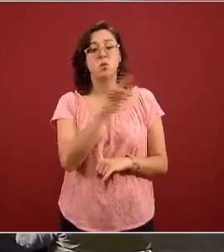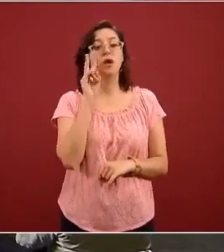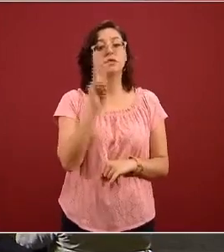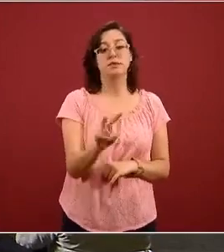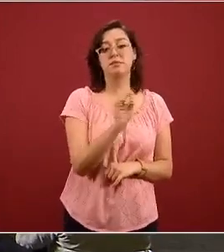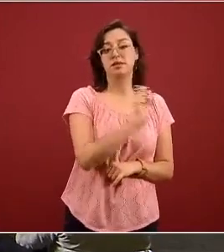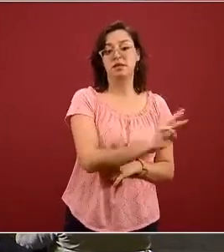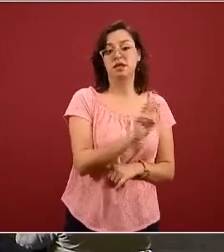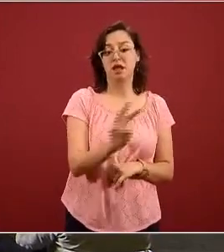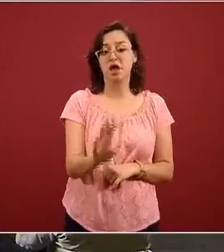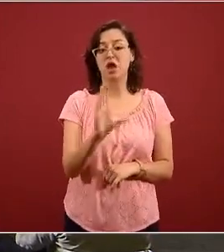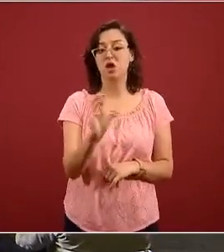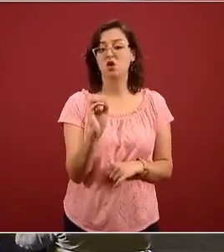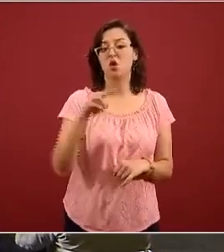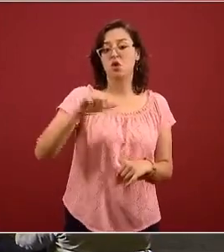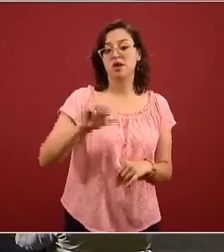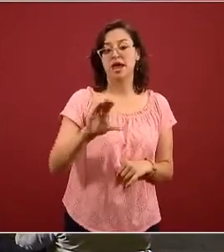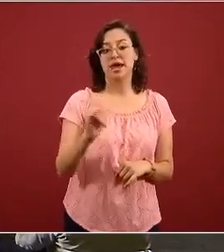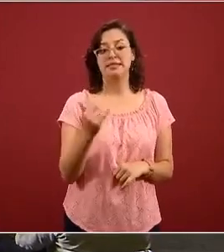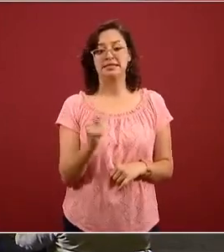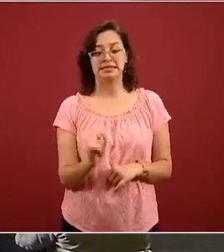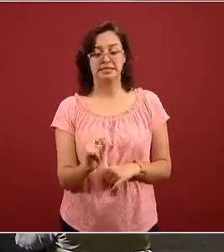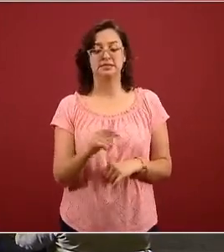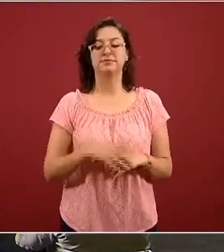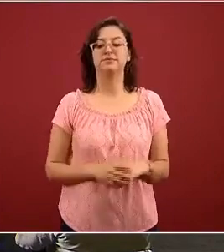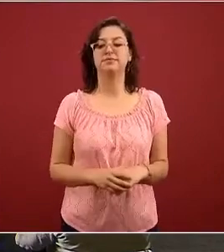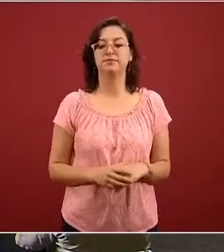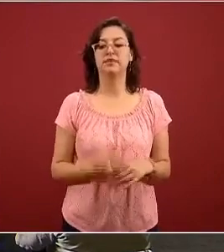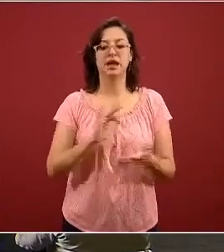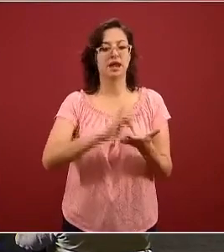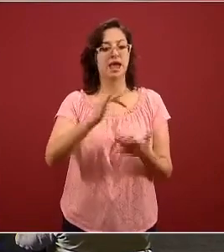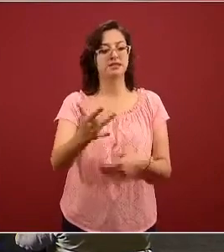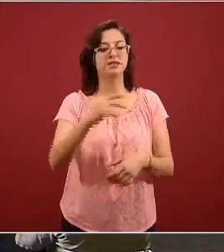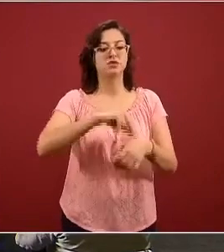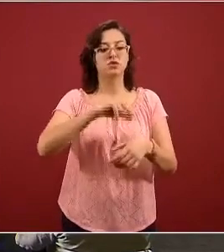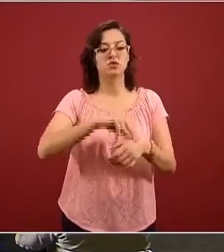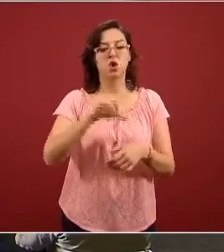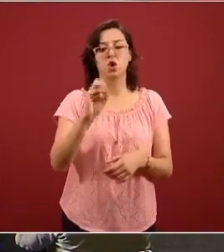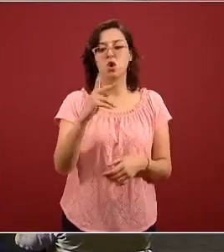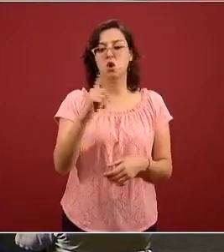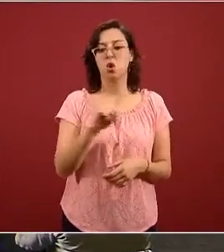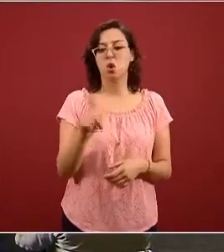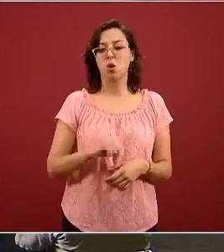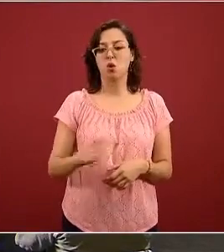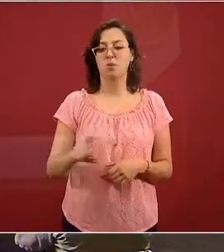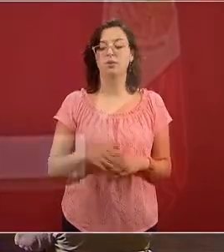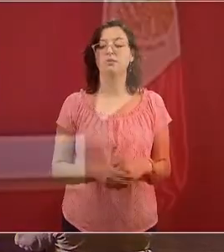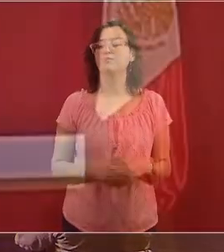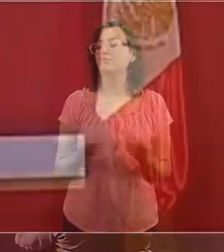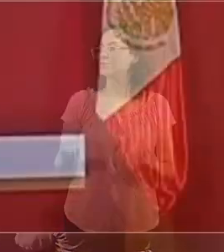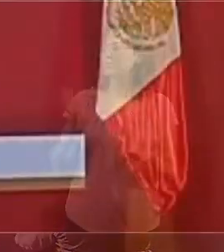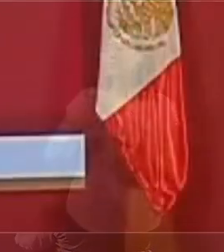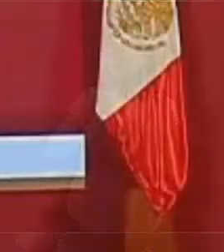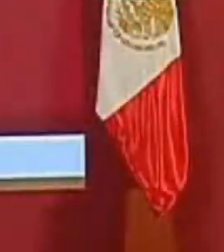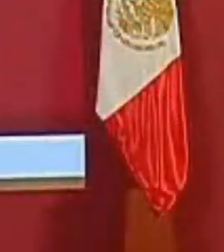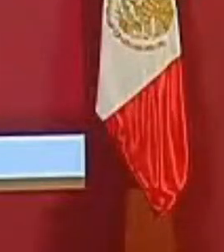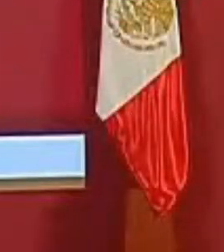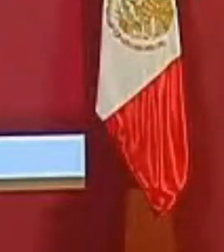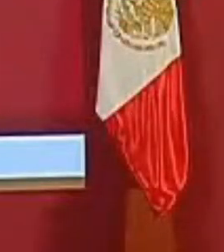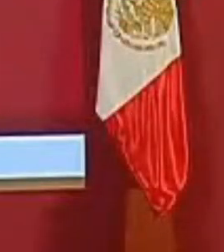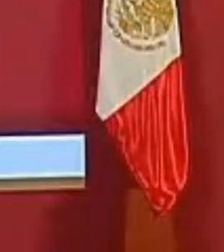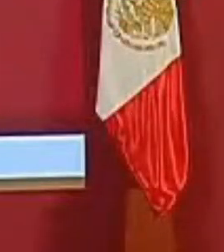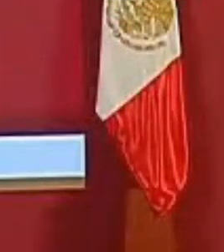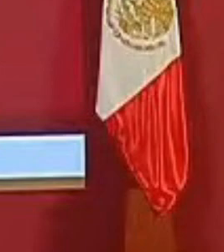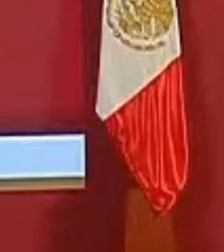página del CONACYT. Muchísimas gracias. Muchas doctor. Gracias, doctora Mariana Álvarez Builla, por esta explicación tan clara y tan amplia.